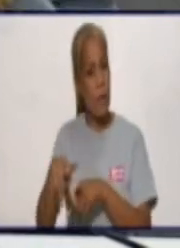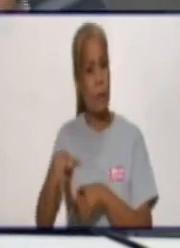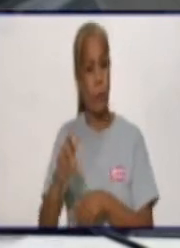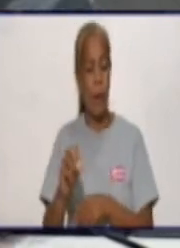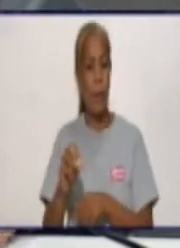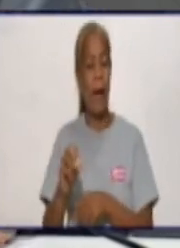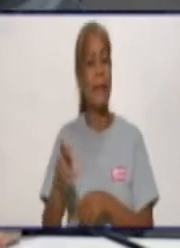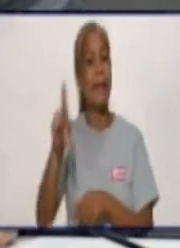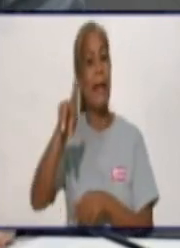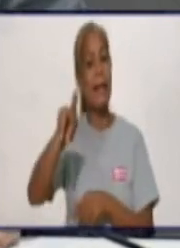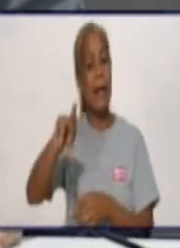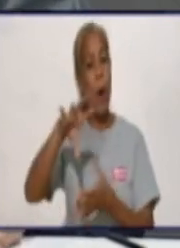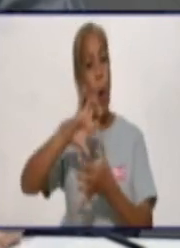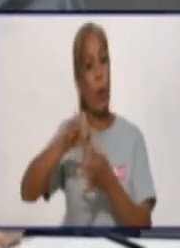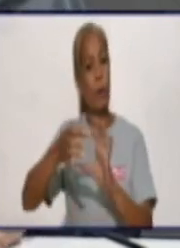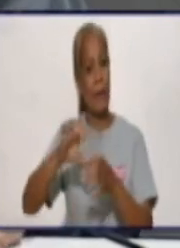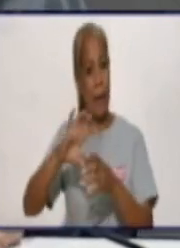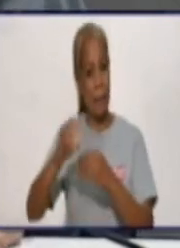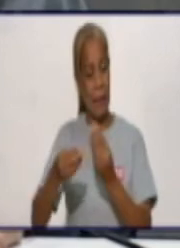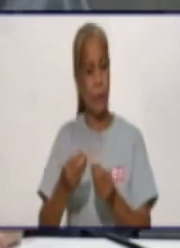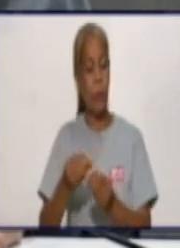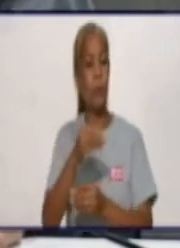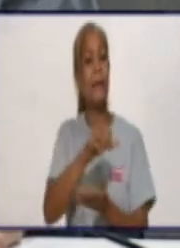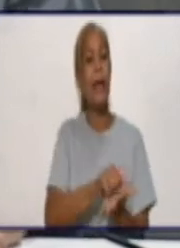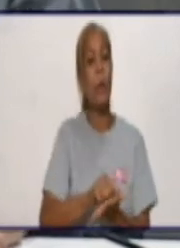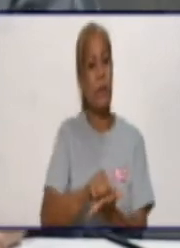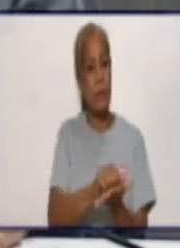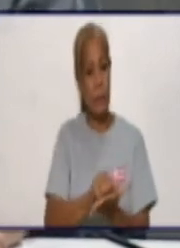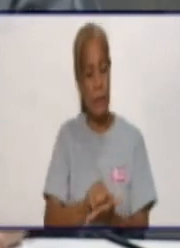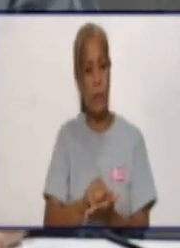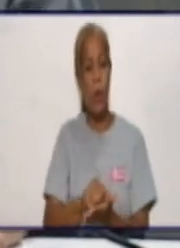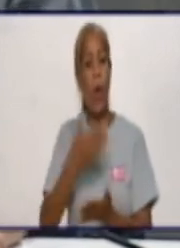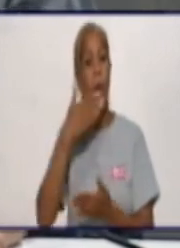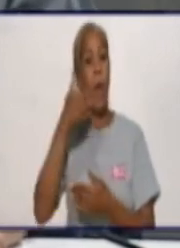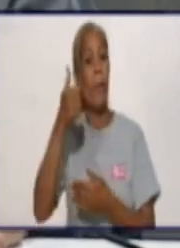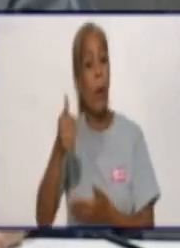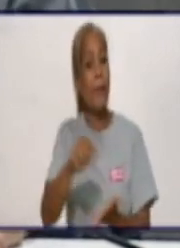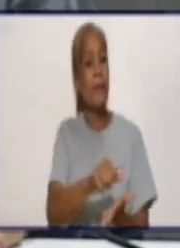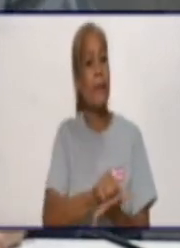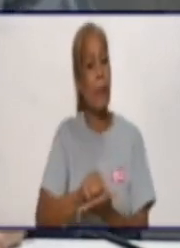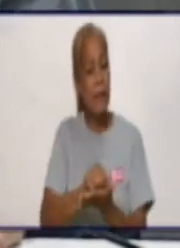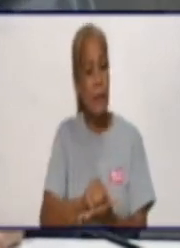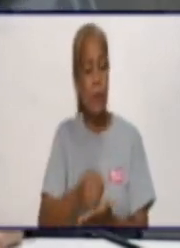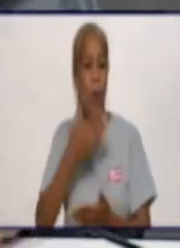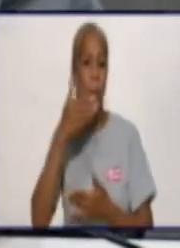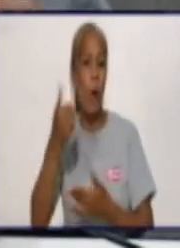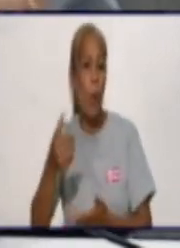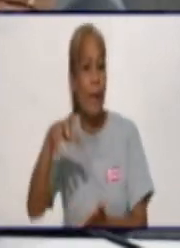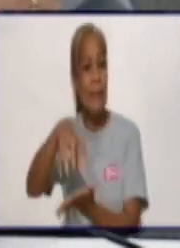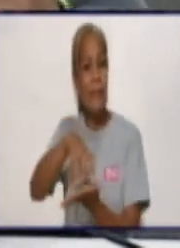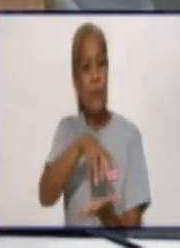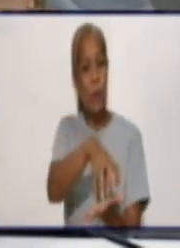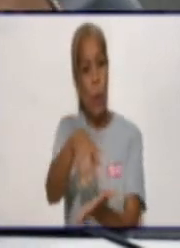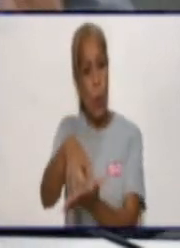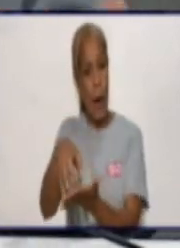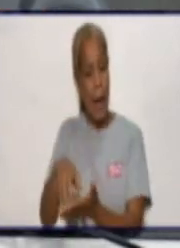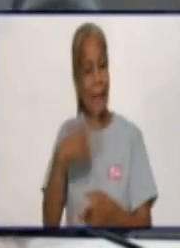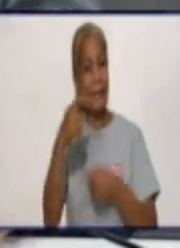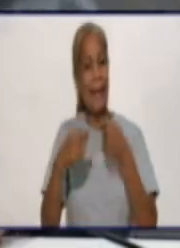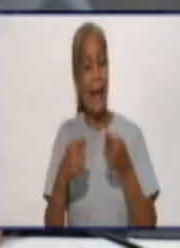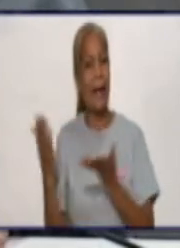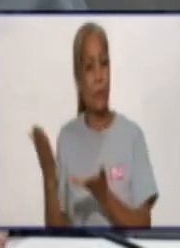los servicios en el sector del comercio la gastronomía con mejores servicios con mejores unidades yo creo que atemperado a una devaluación